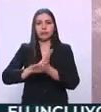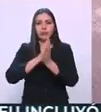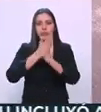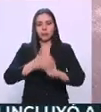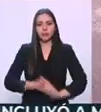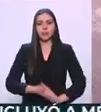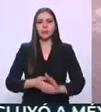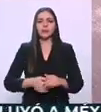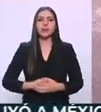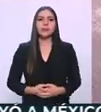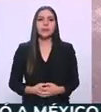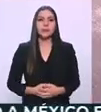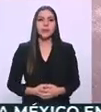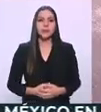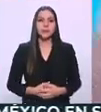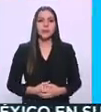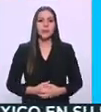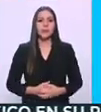Capital, Saray Mariscal.